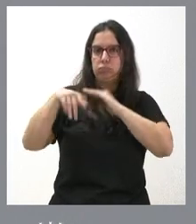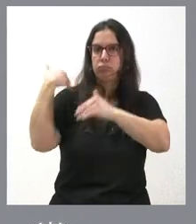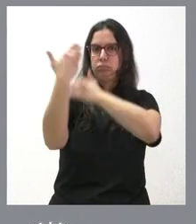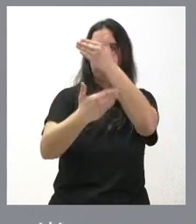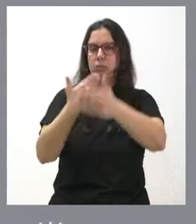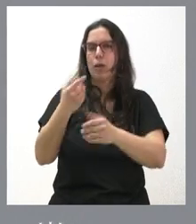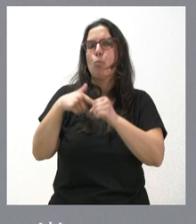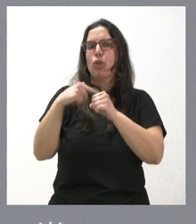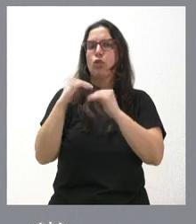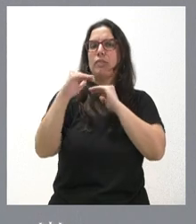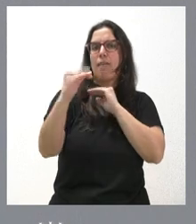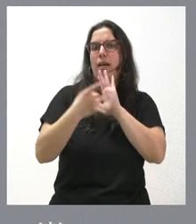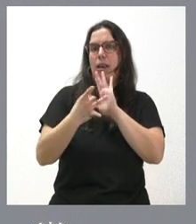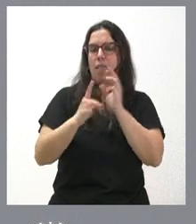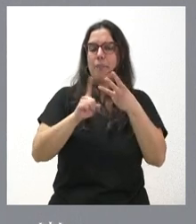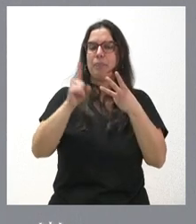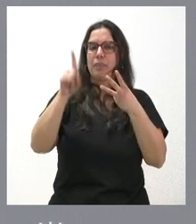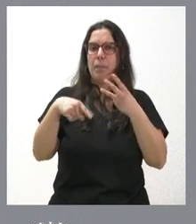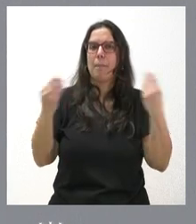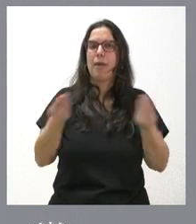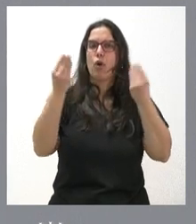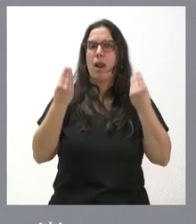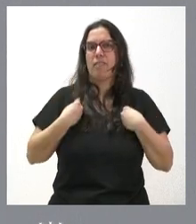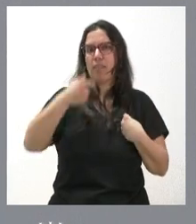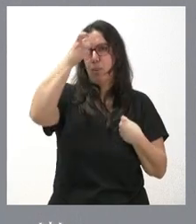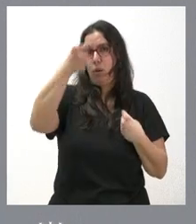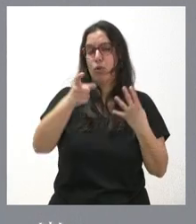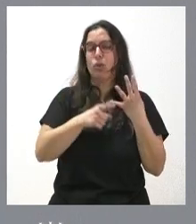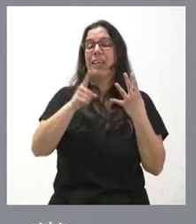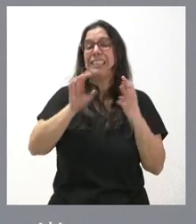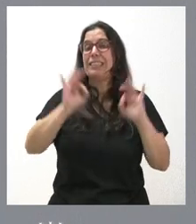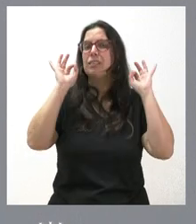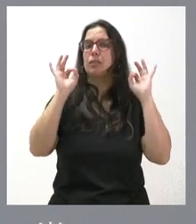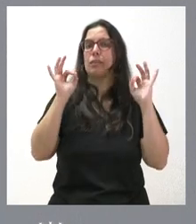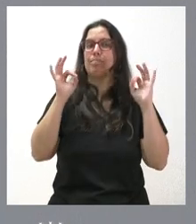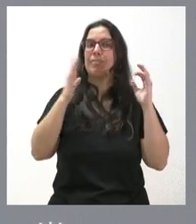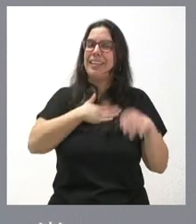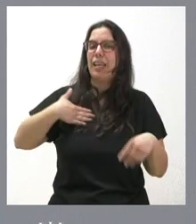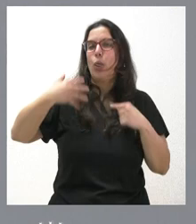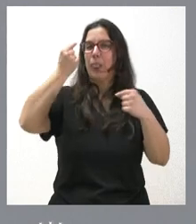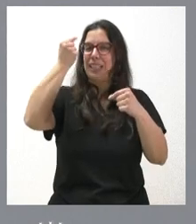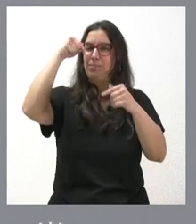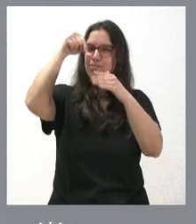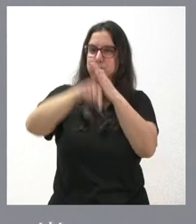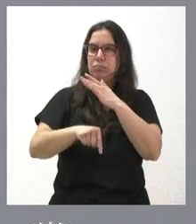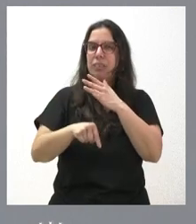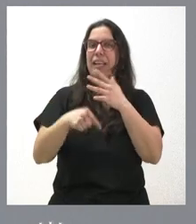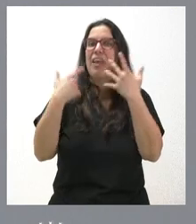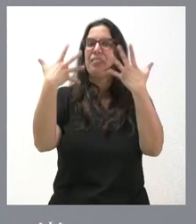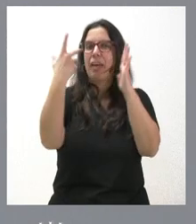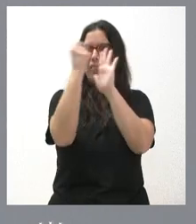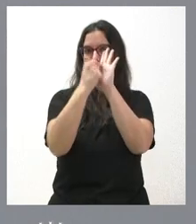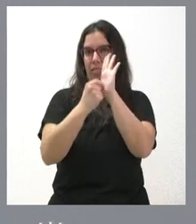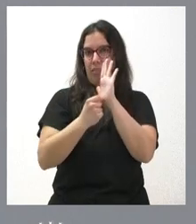calidad mejorar las condiciones de vida en el mundo rural y muy particularmente quiero detallar les 10 de ellas